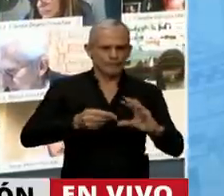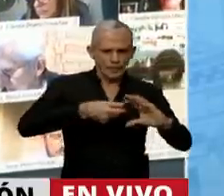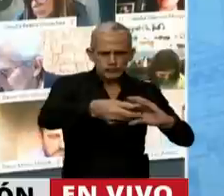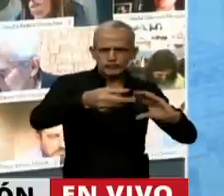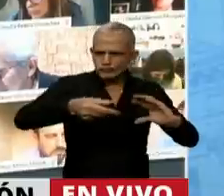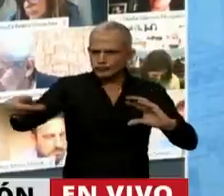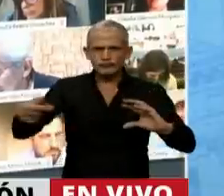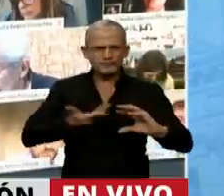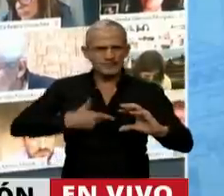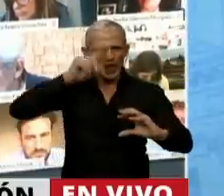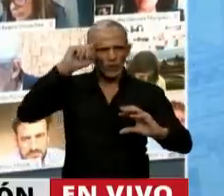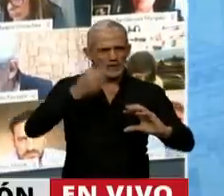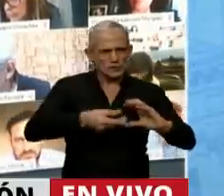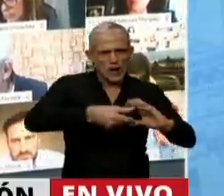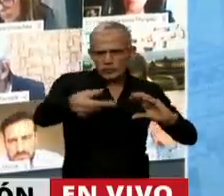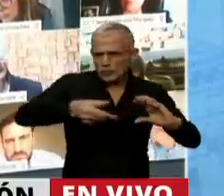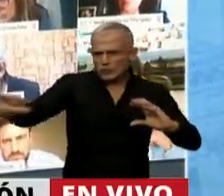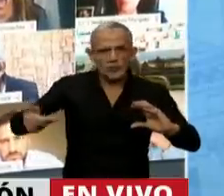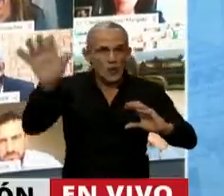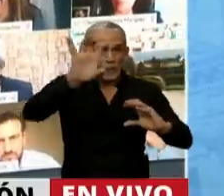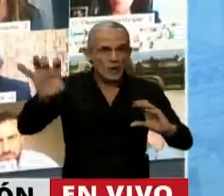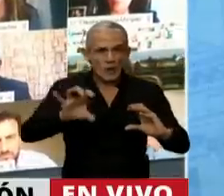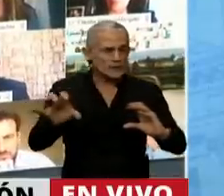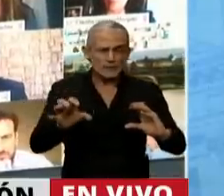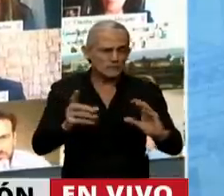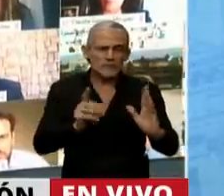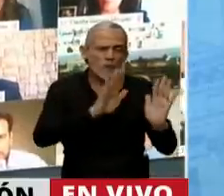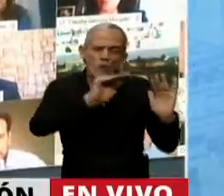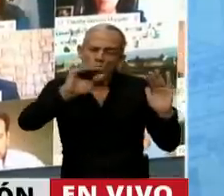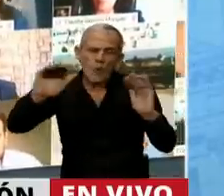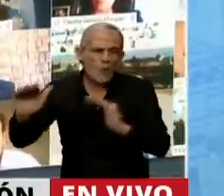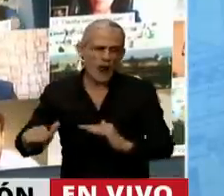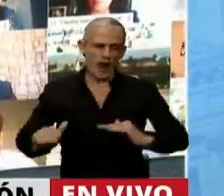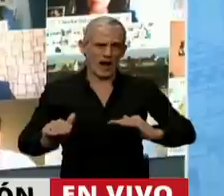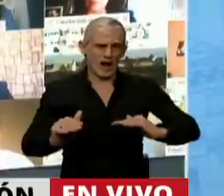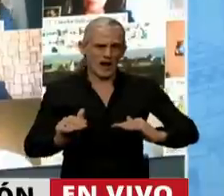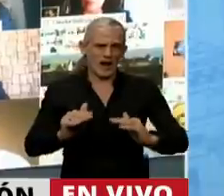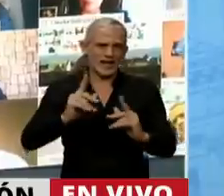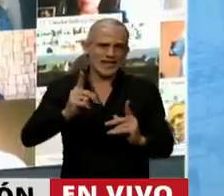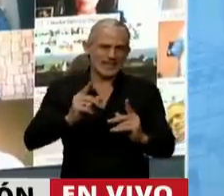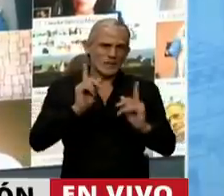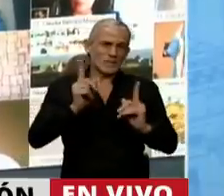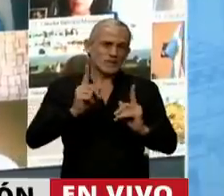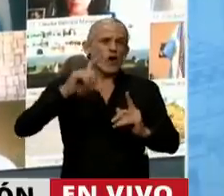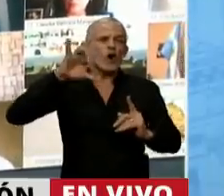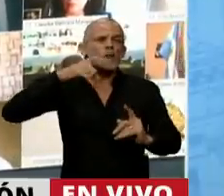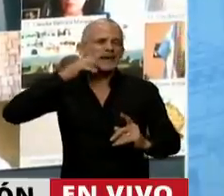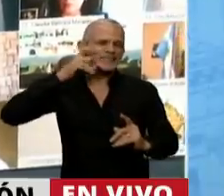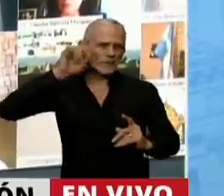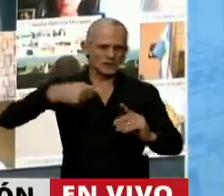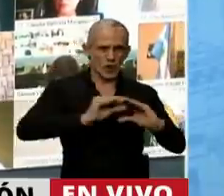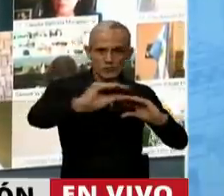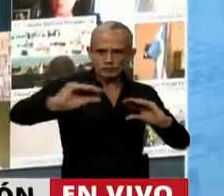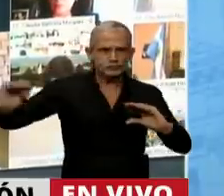repartiendo desde el Estado Nacional persiguen las mismas características que la coparticipación. La